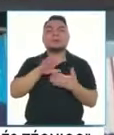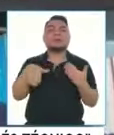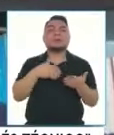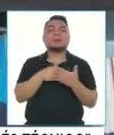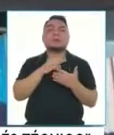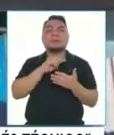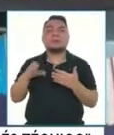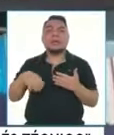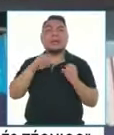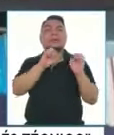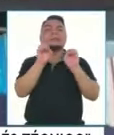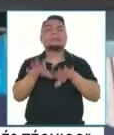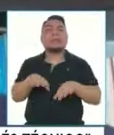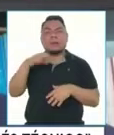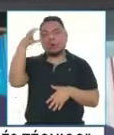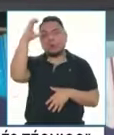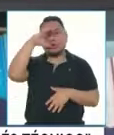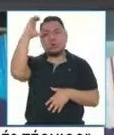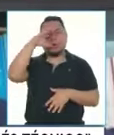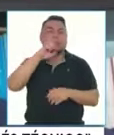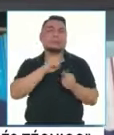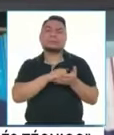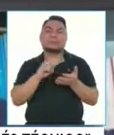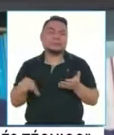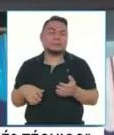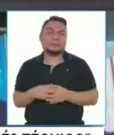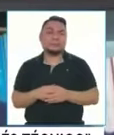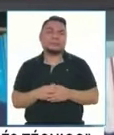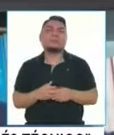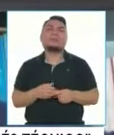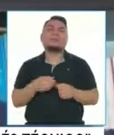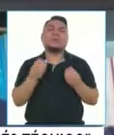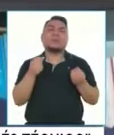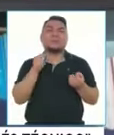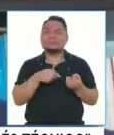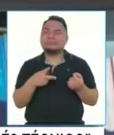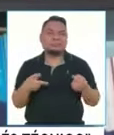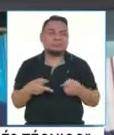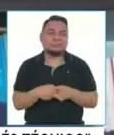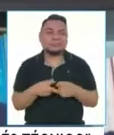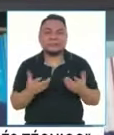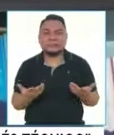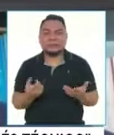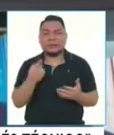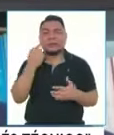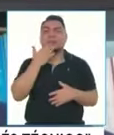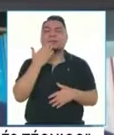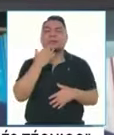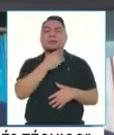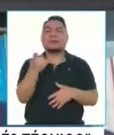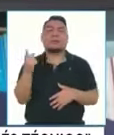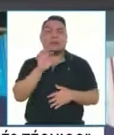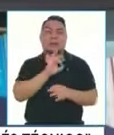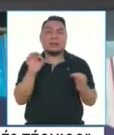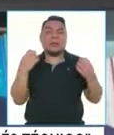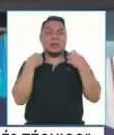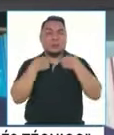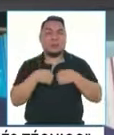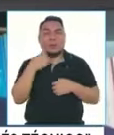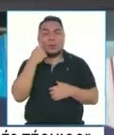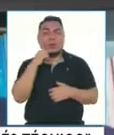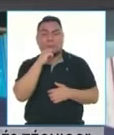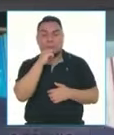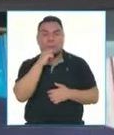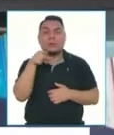de conocimientos. Claro. Obviamente que es una cortapisa, es un dique para que ningún abogado o